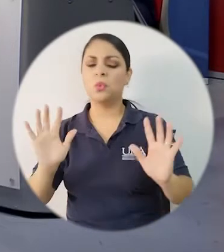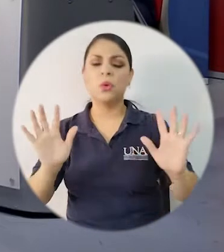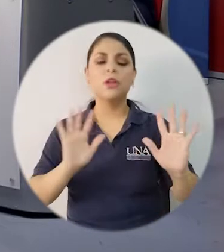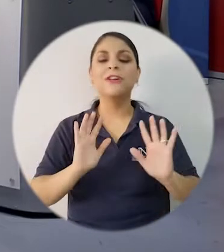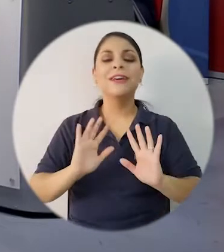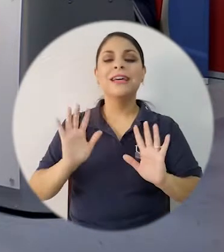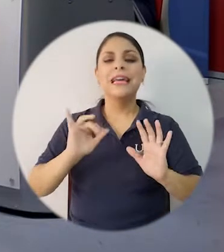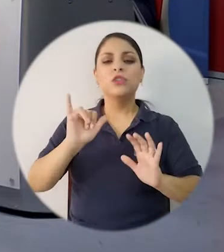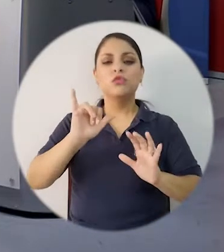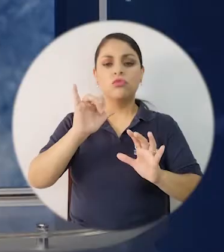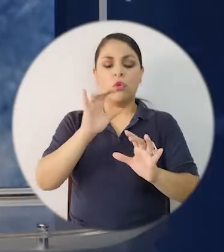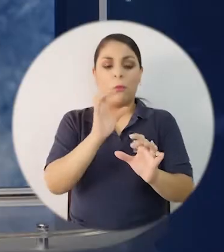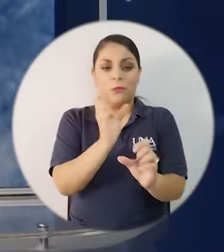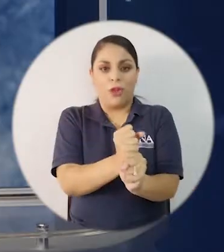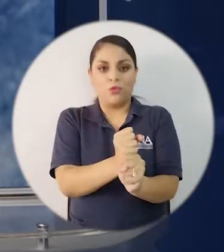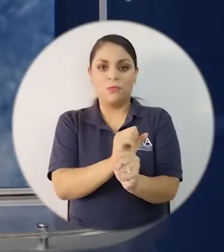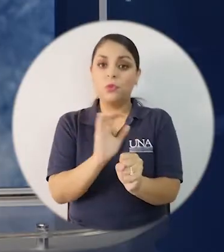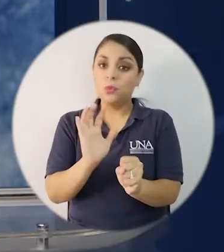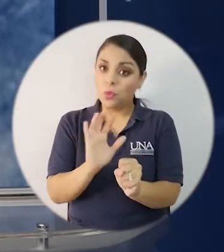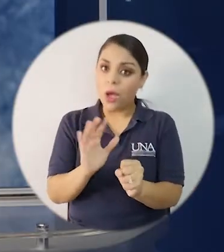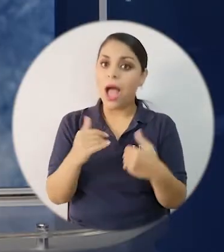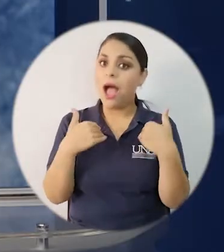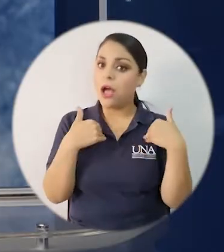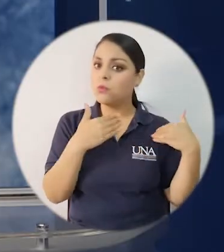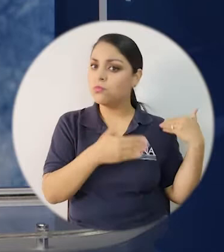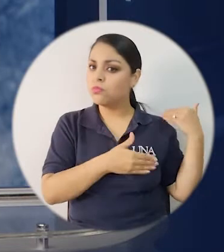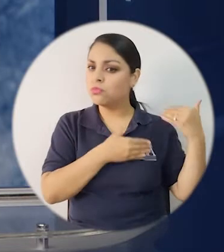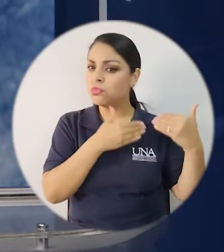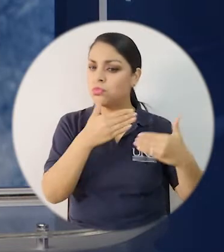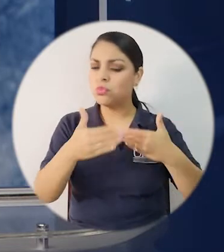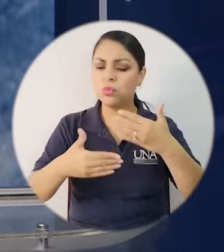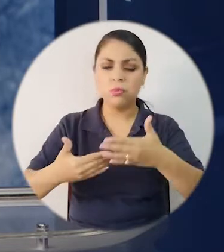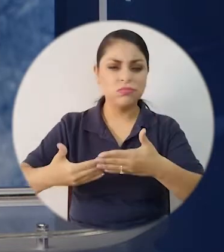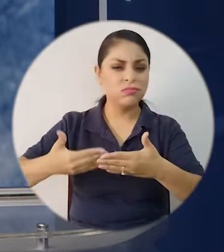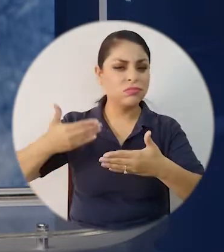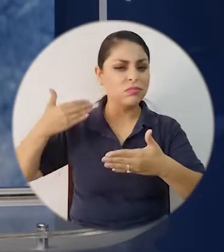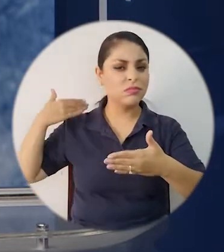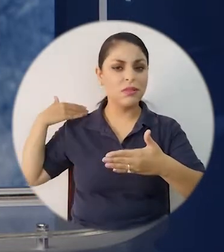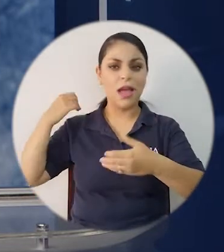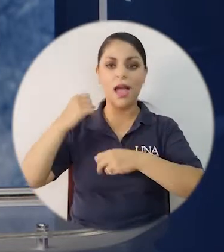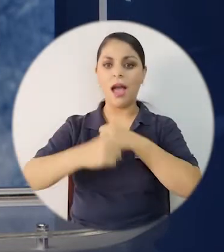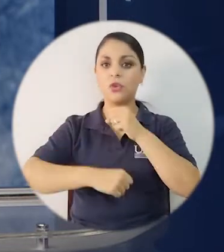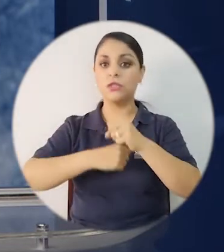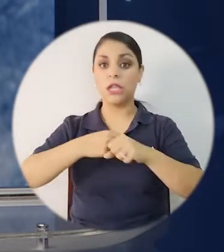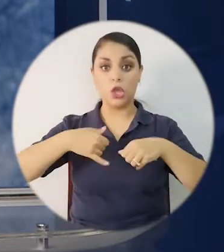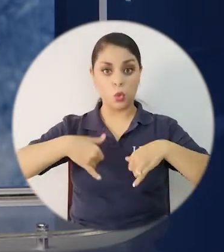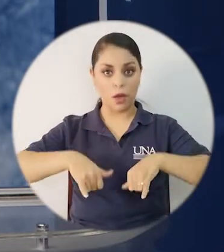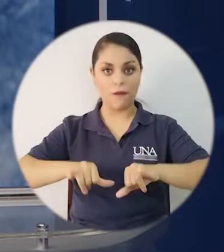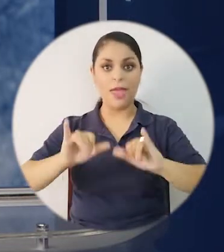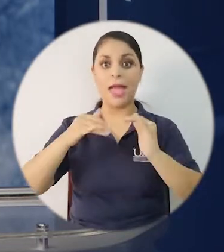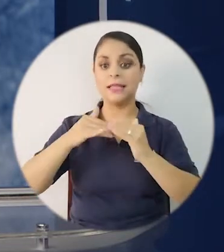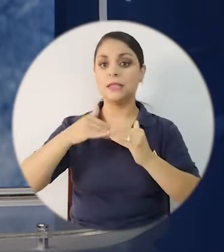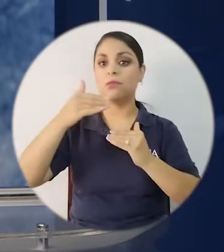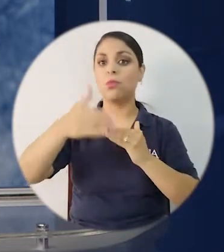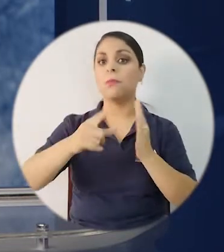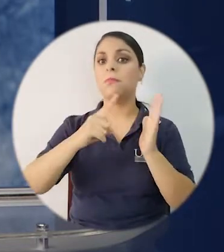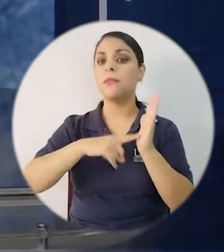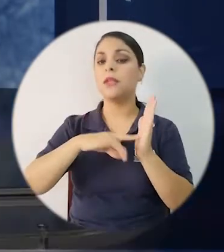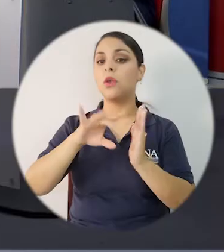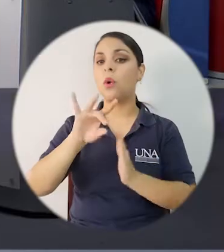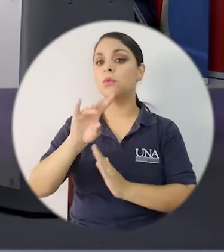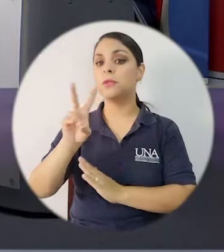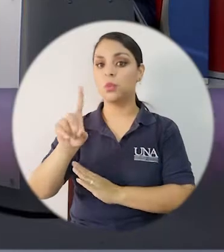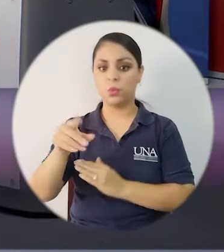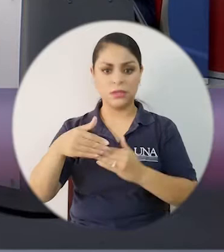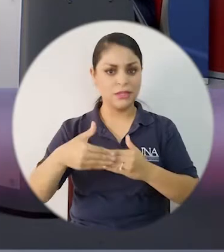Nada más como si una fecha fuera relevante ante un proceso histórico que, como usted dice, se dio muchos años atrás y se continuó desarrollando después de 1821. ¿Y